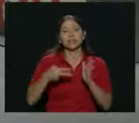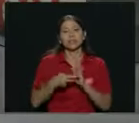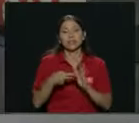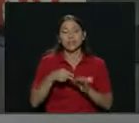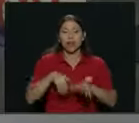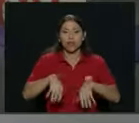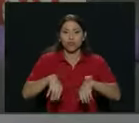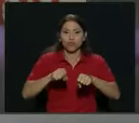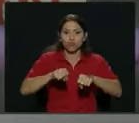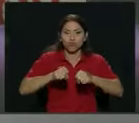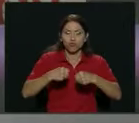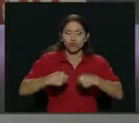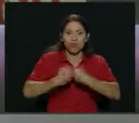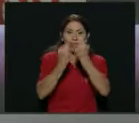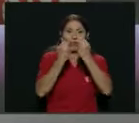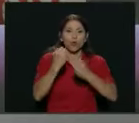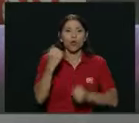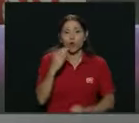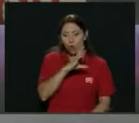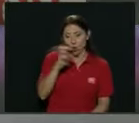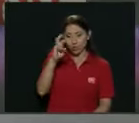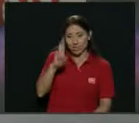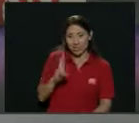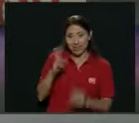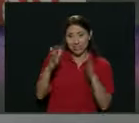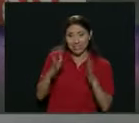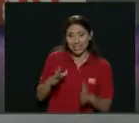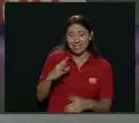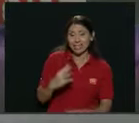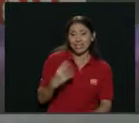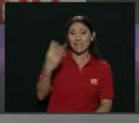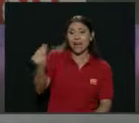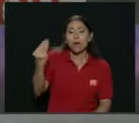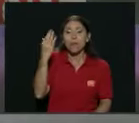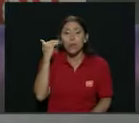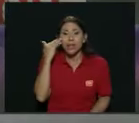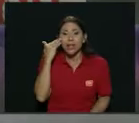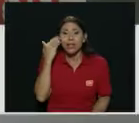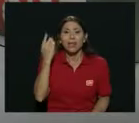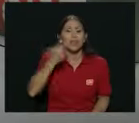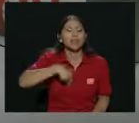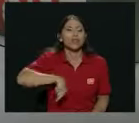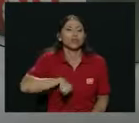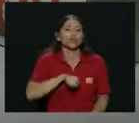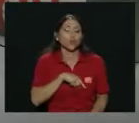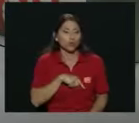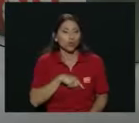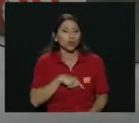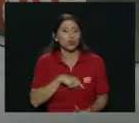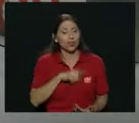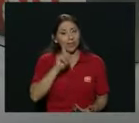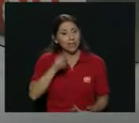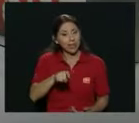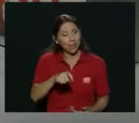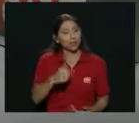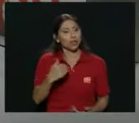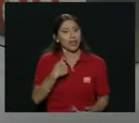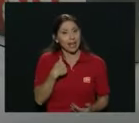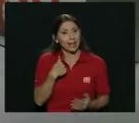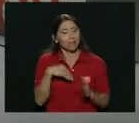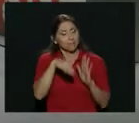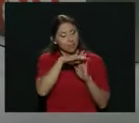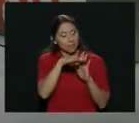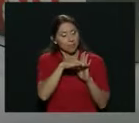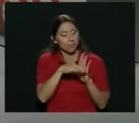implica un reto, ¿verdad? ¿Por qué nuestros costarricenses se van y cuáles son las políticas que nosotros estamos también o deberíamos determinar